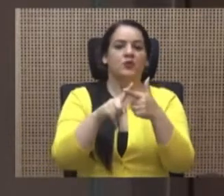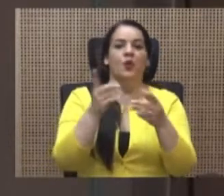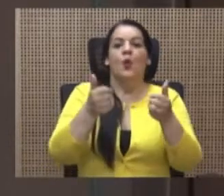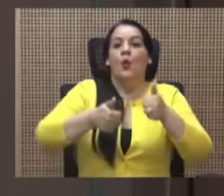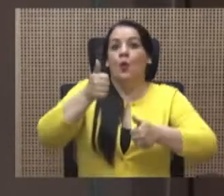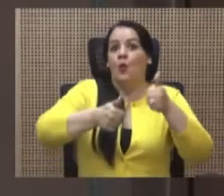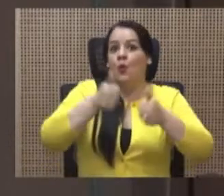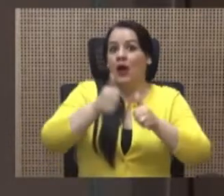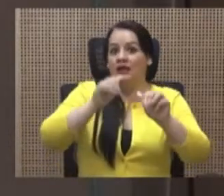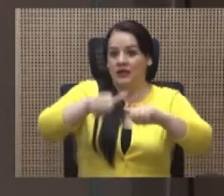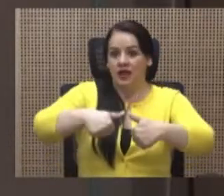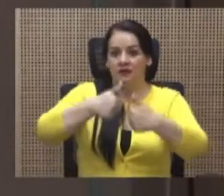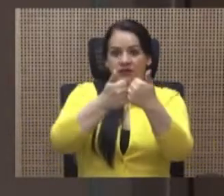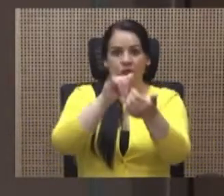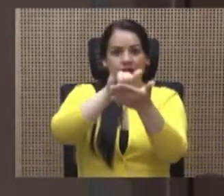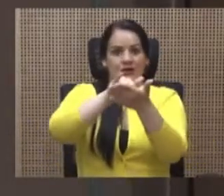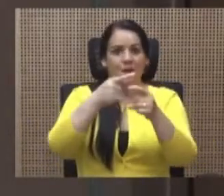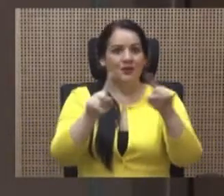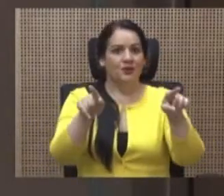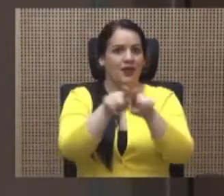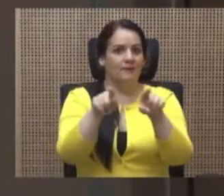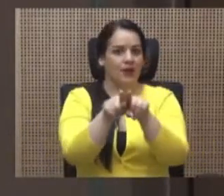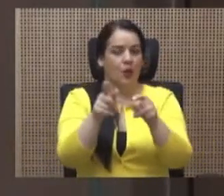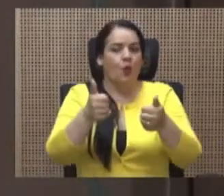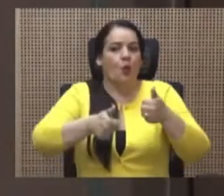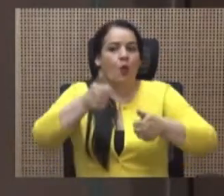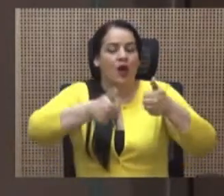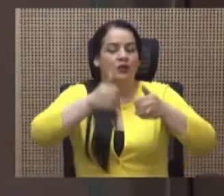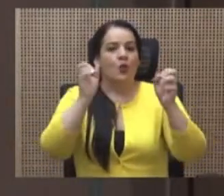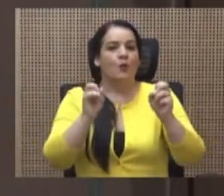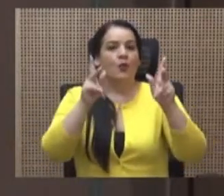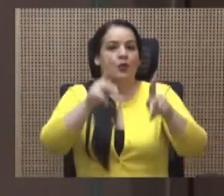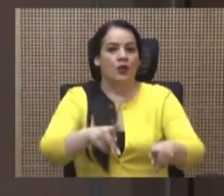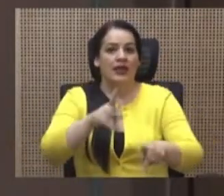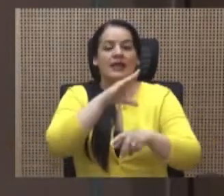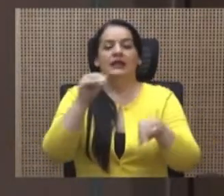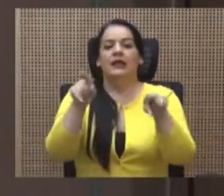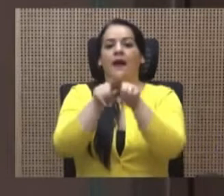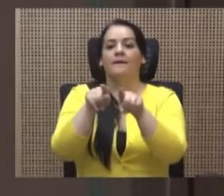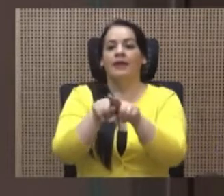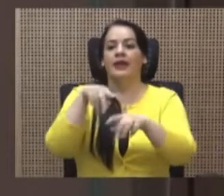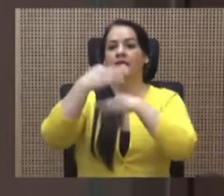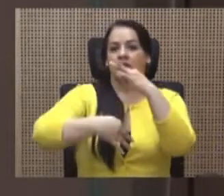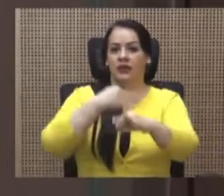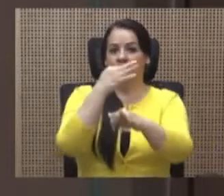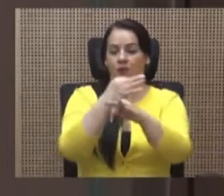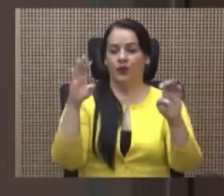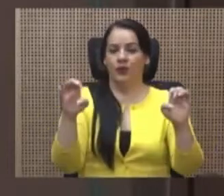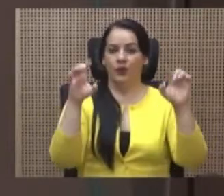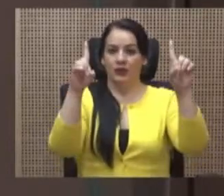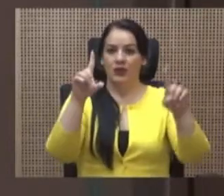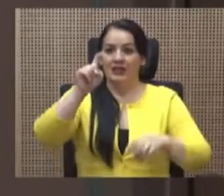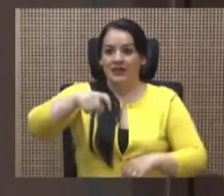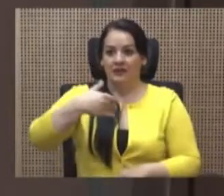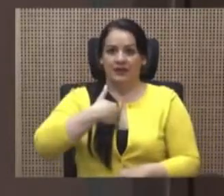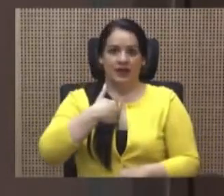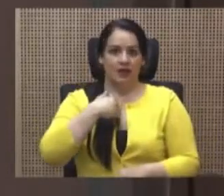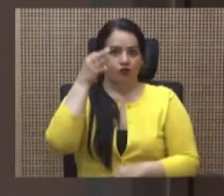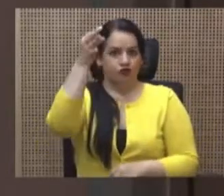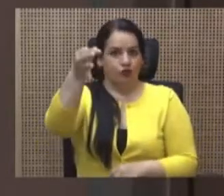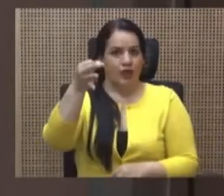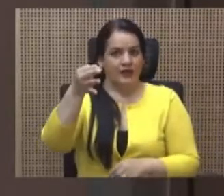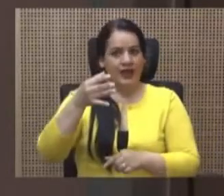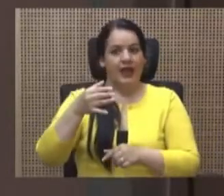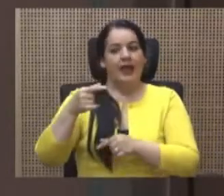los desafíos de eso pero también cuáles son las oportunidades y sobre todo cuál es el tipo de educación que deben de tener las futuras generaciones para